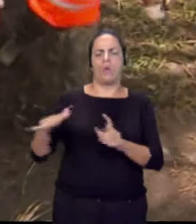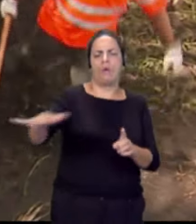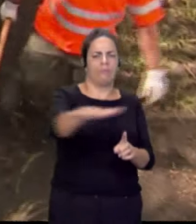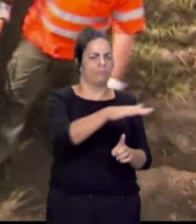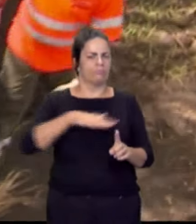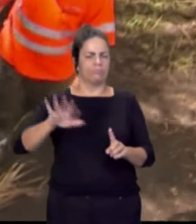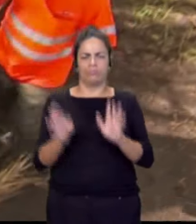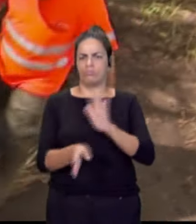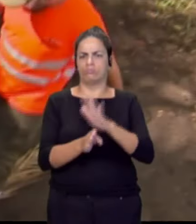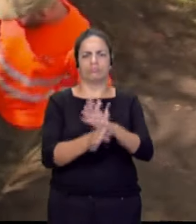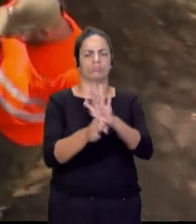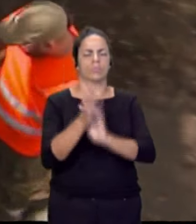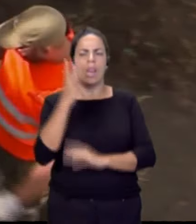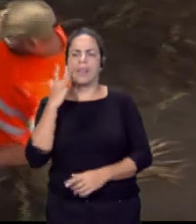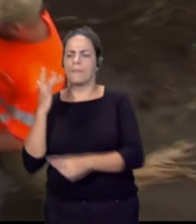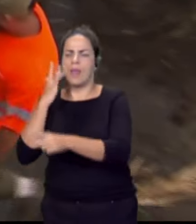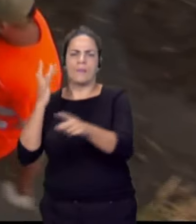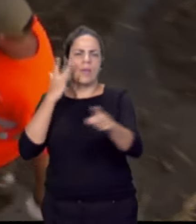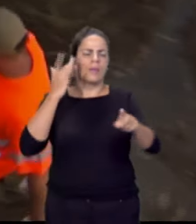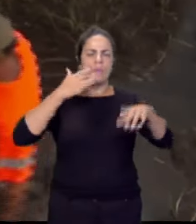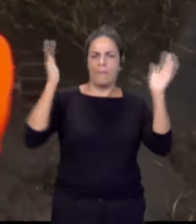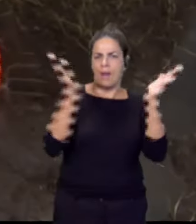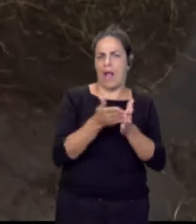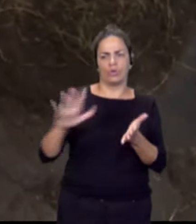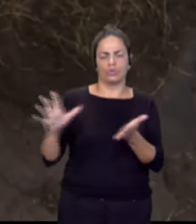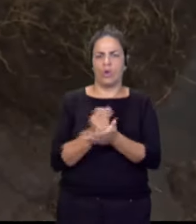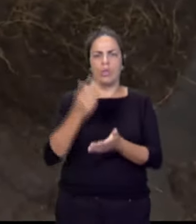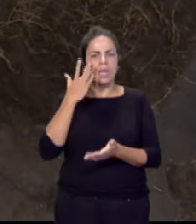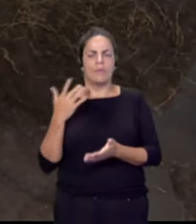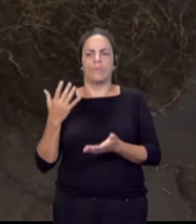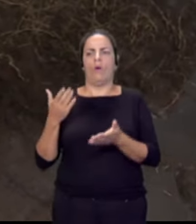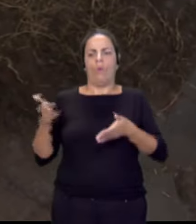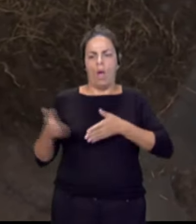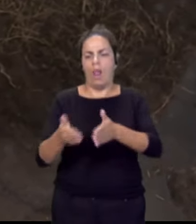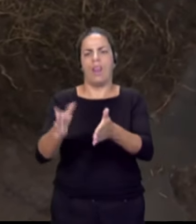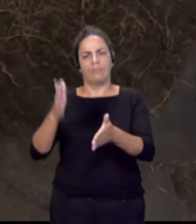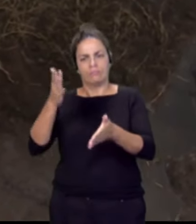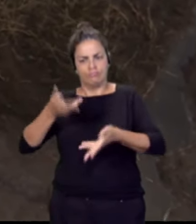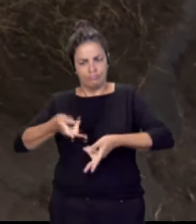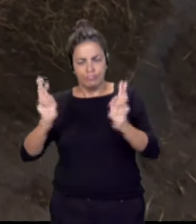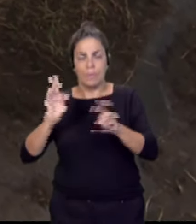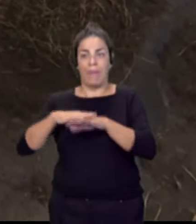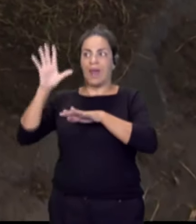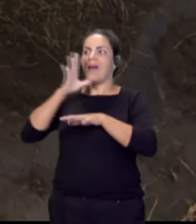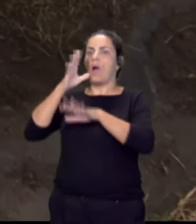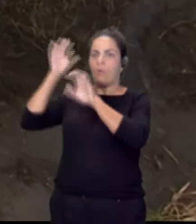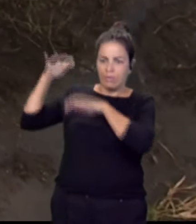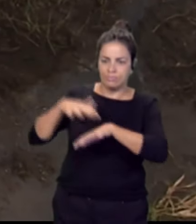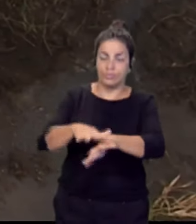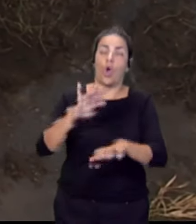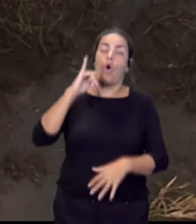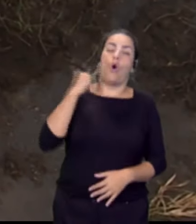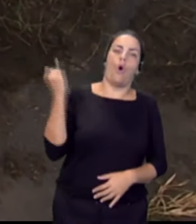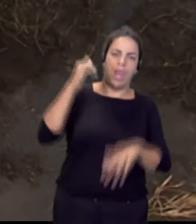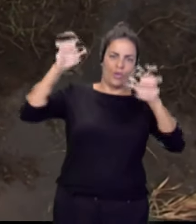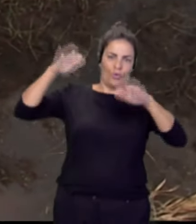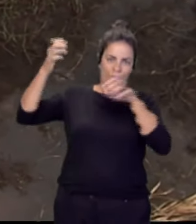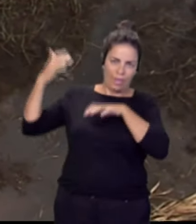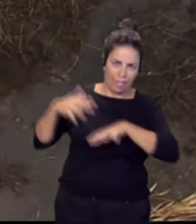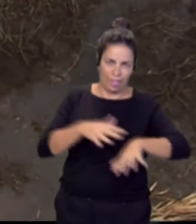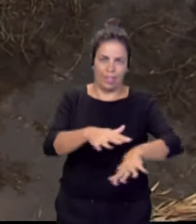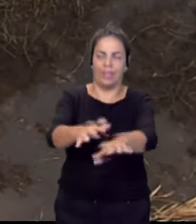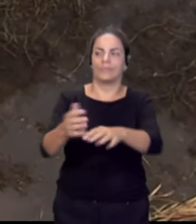intentar ir dejando todos los barrancos y esos cauces libres para que el agua corra, y esperemos que corra. Ojalá que sí. Aquí lo que vemos claramente son, bueno, vegetación.